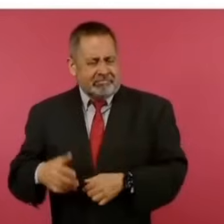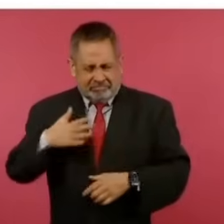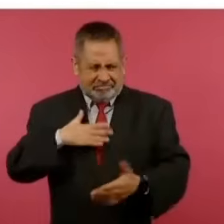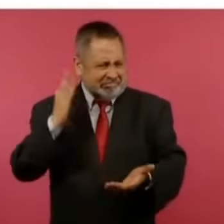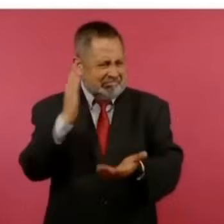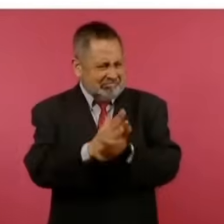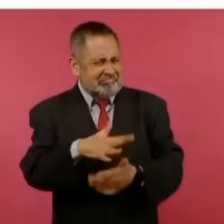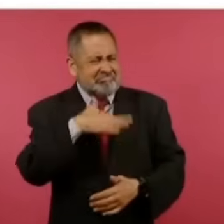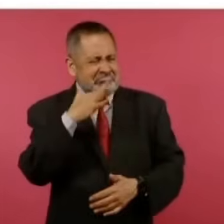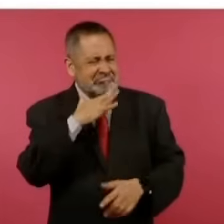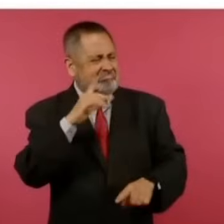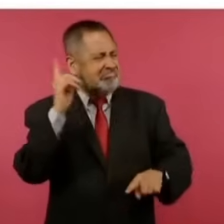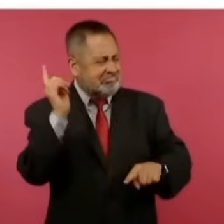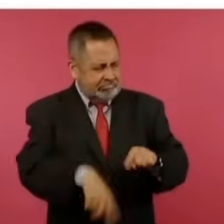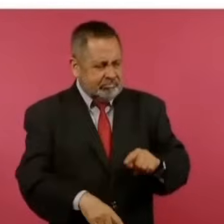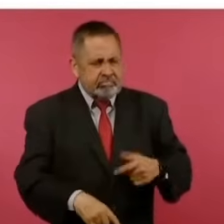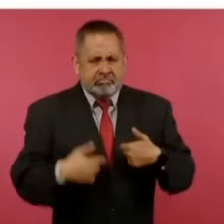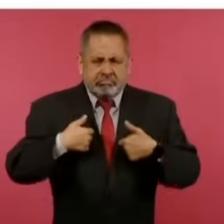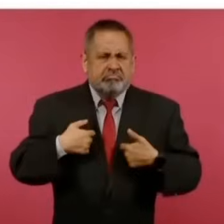es daño democrático,